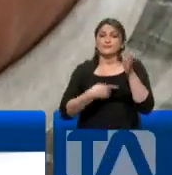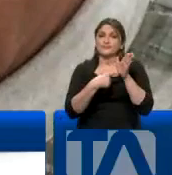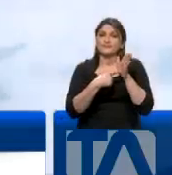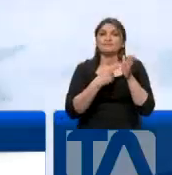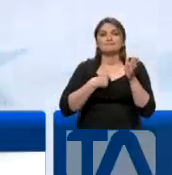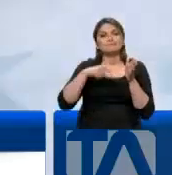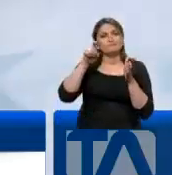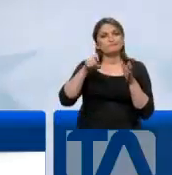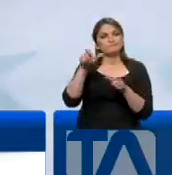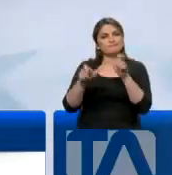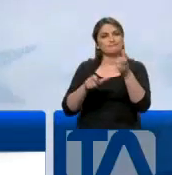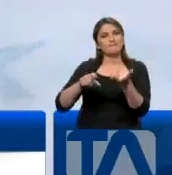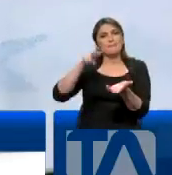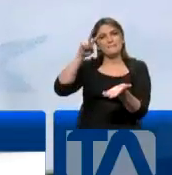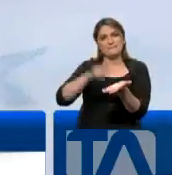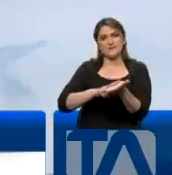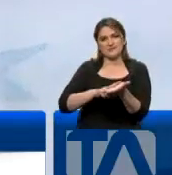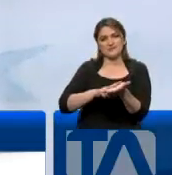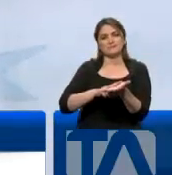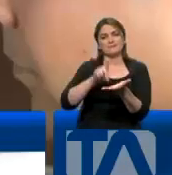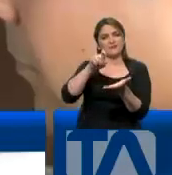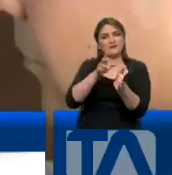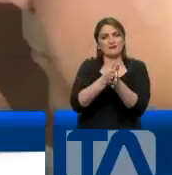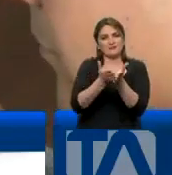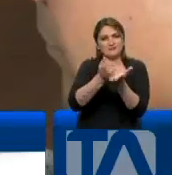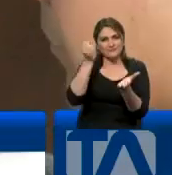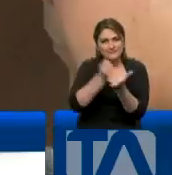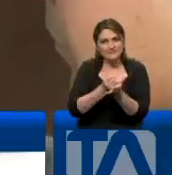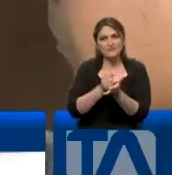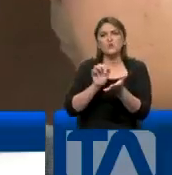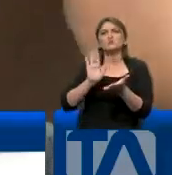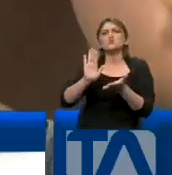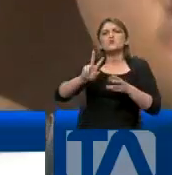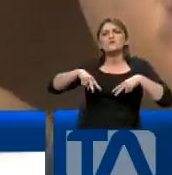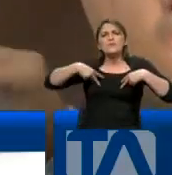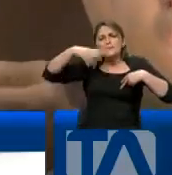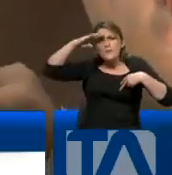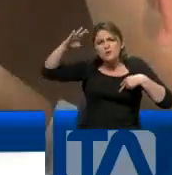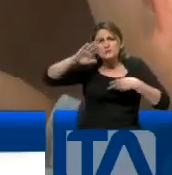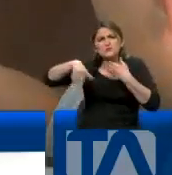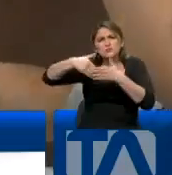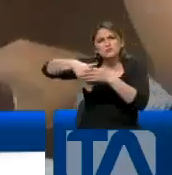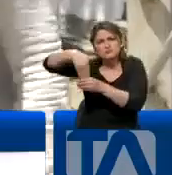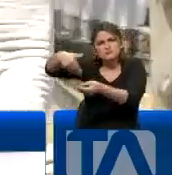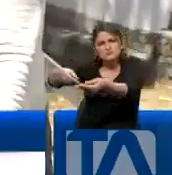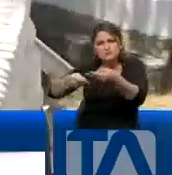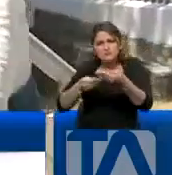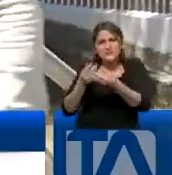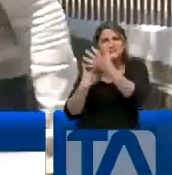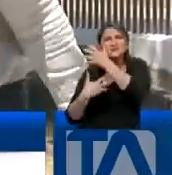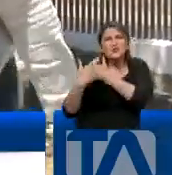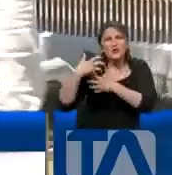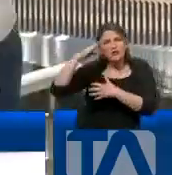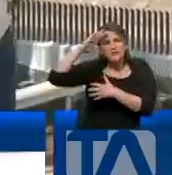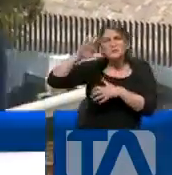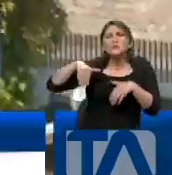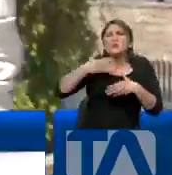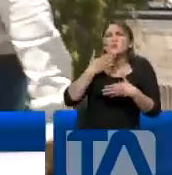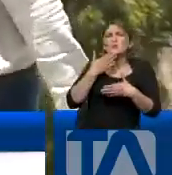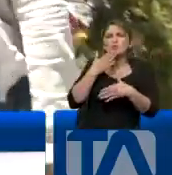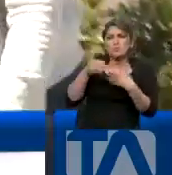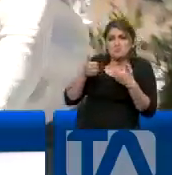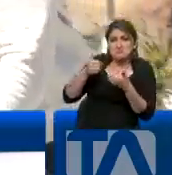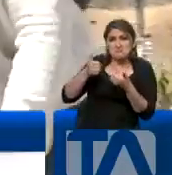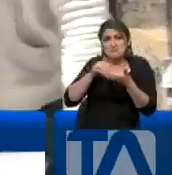antecedentes penales de Ecuador, de Venezuela y el pasaporte. Pero este proceso que inicia en octubre solo será para quienes ingresaron al